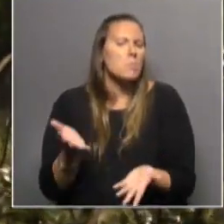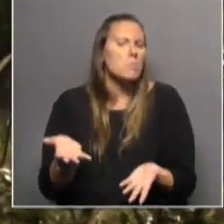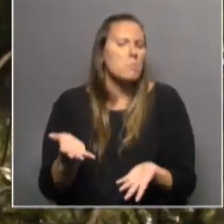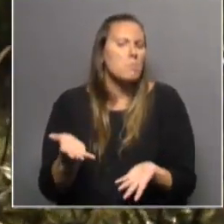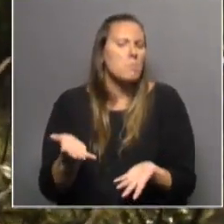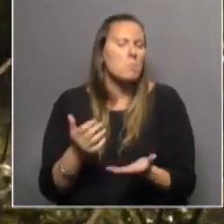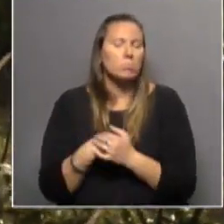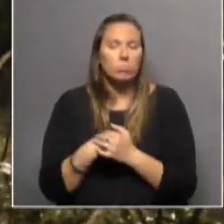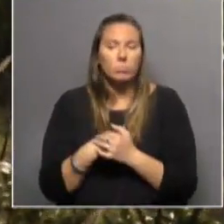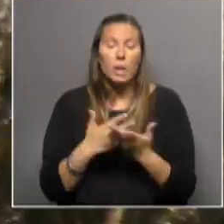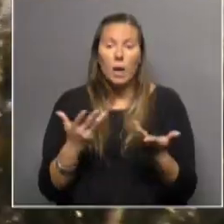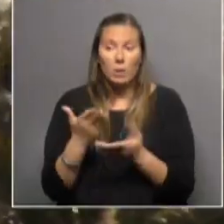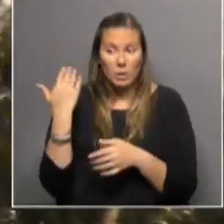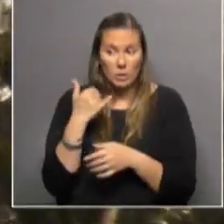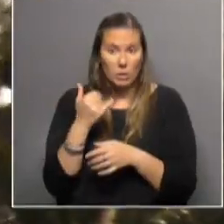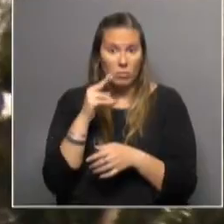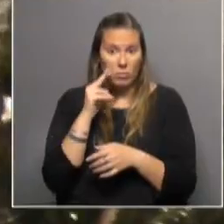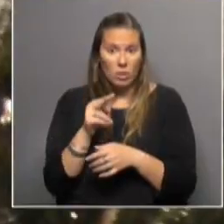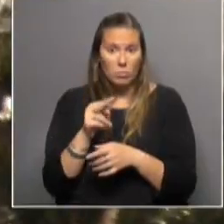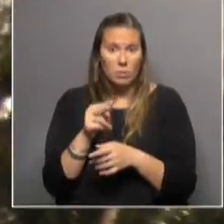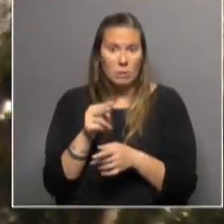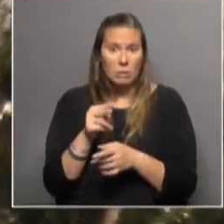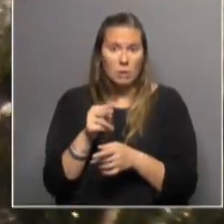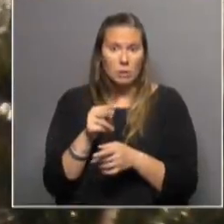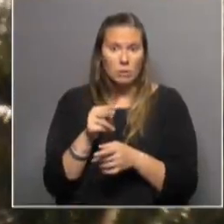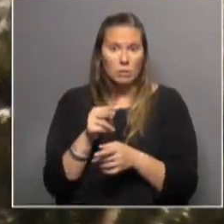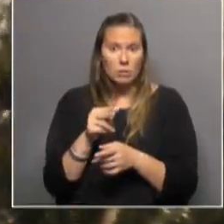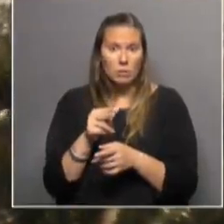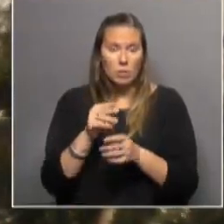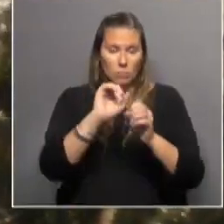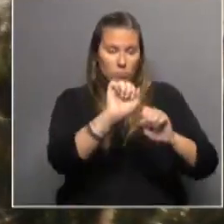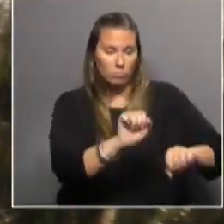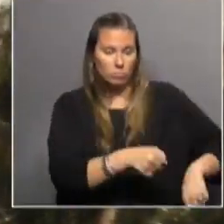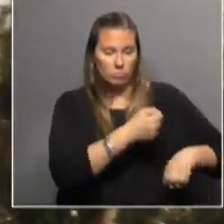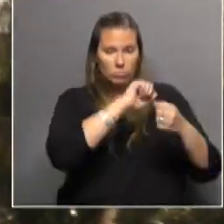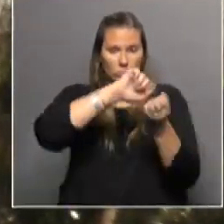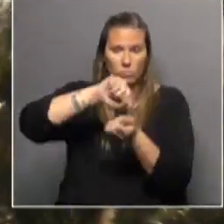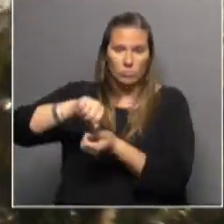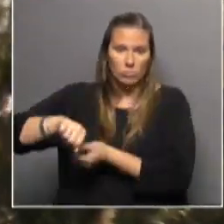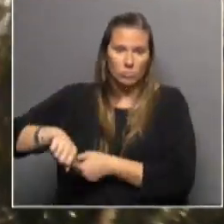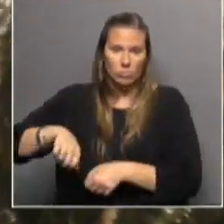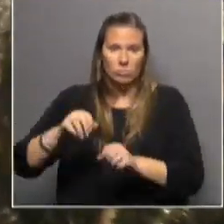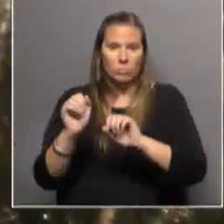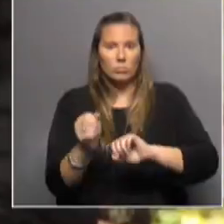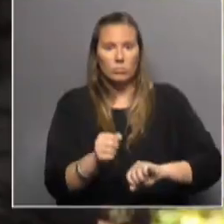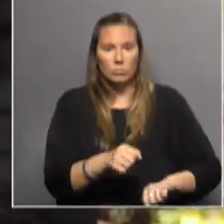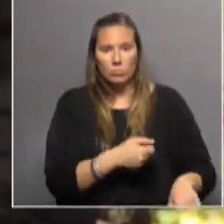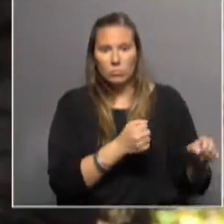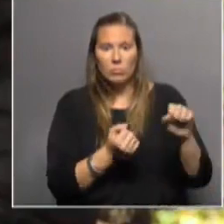Bueno, ahora, como estábamos viendo hace un ratito, las canoas que estaban pasando por el arroyo,